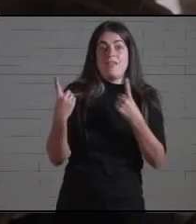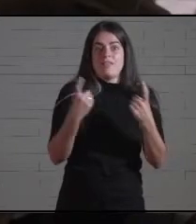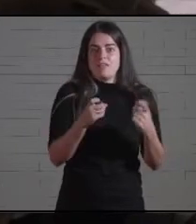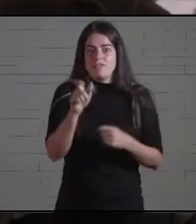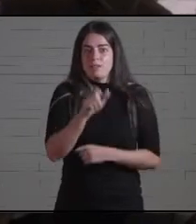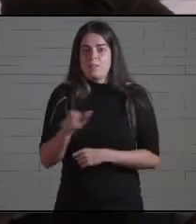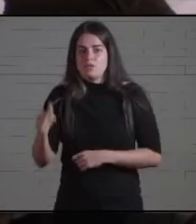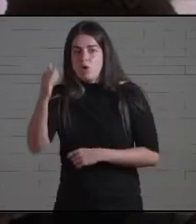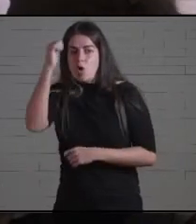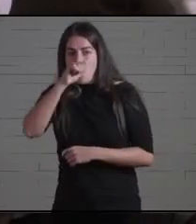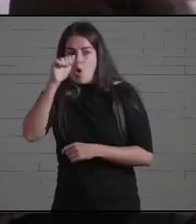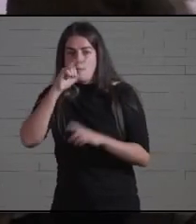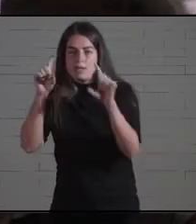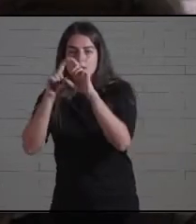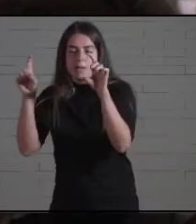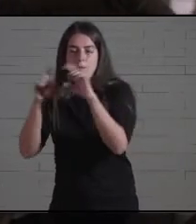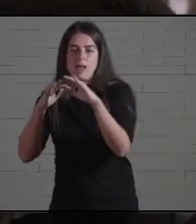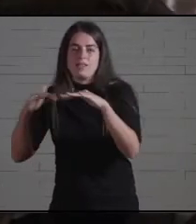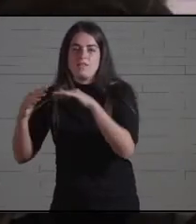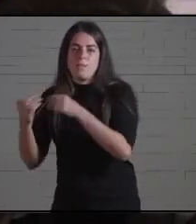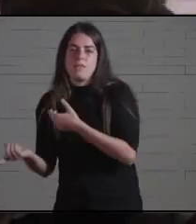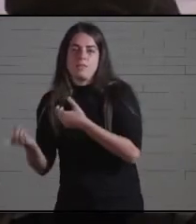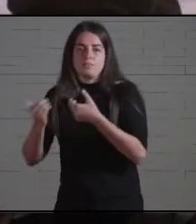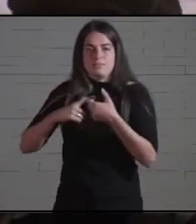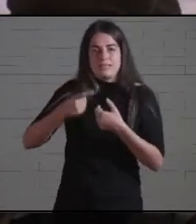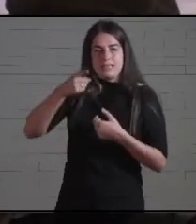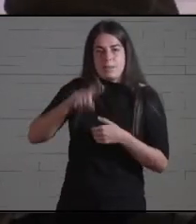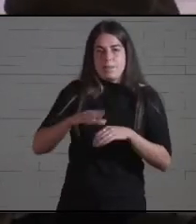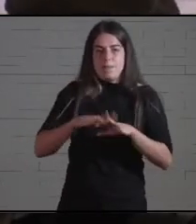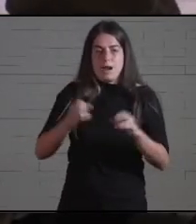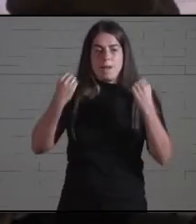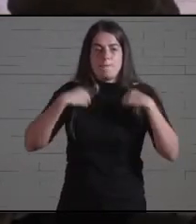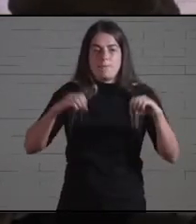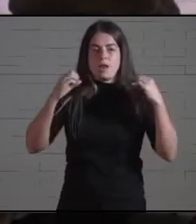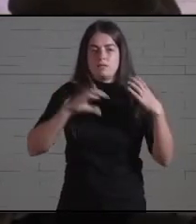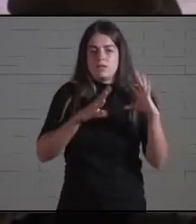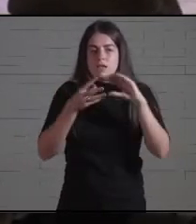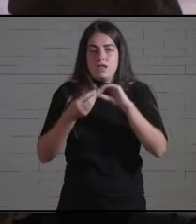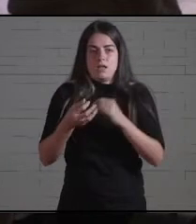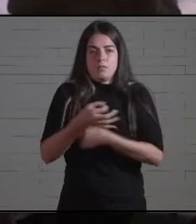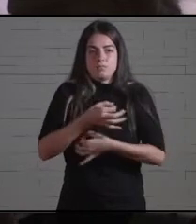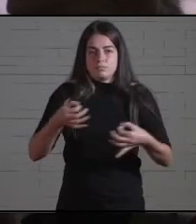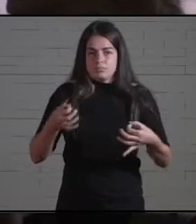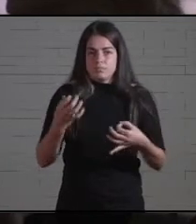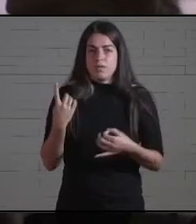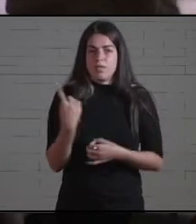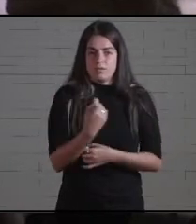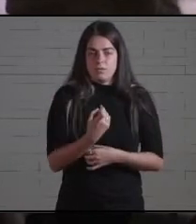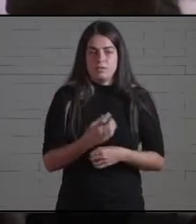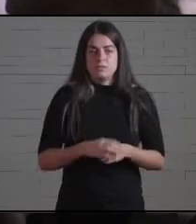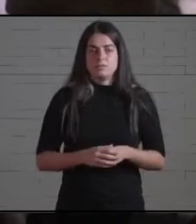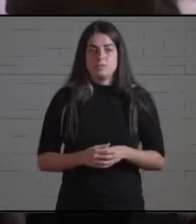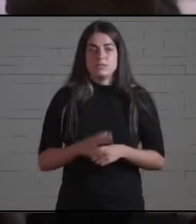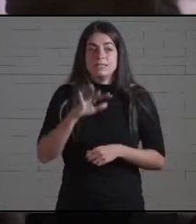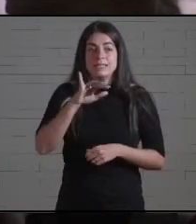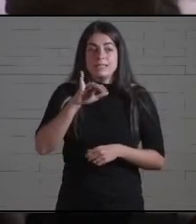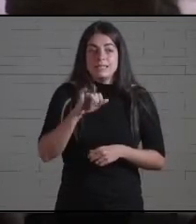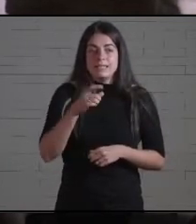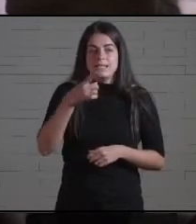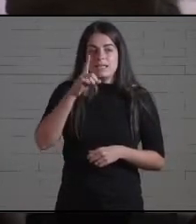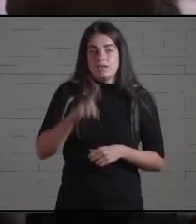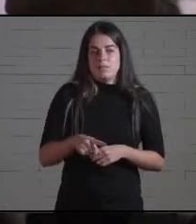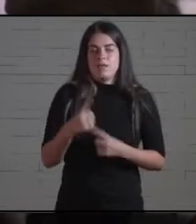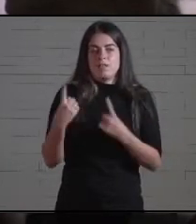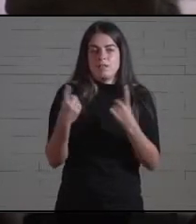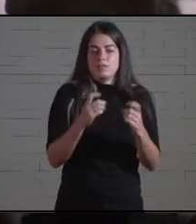hombres y las empresas activamente en sus prácticas cotidianas en ellos y si no se evita que